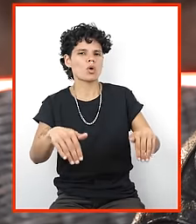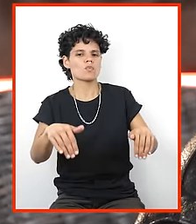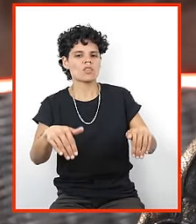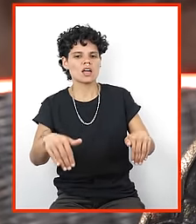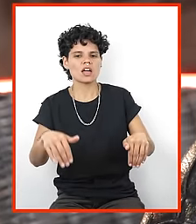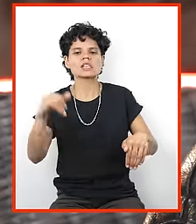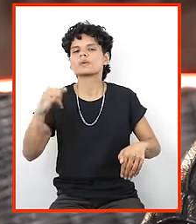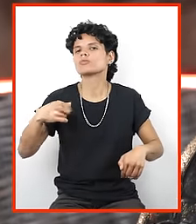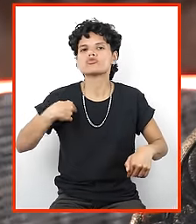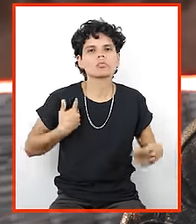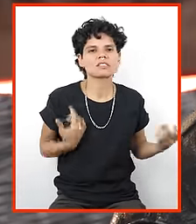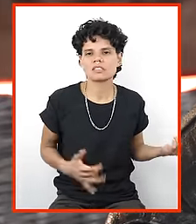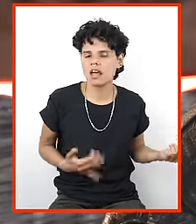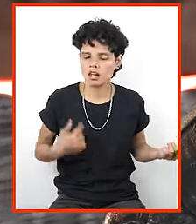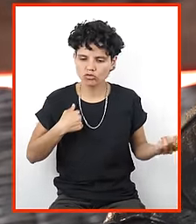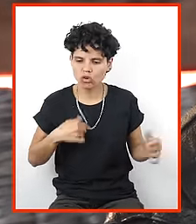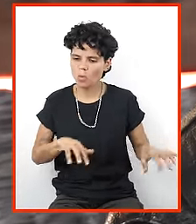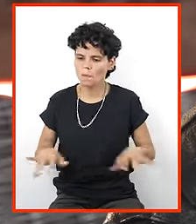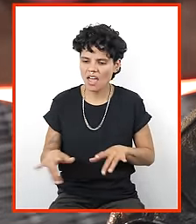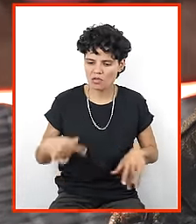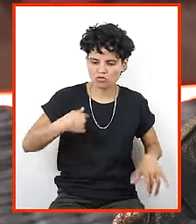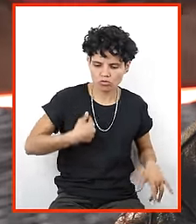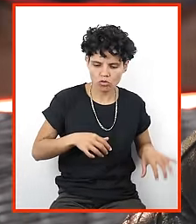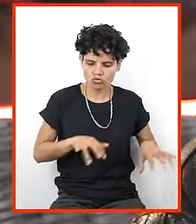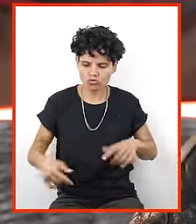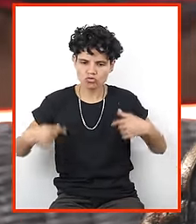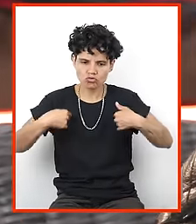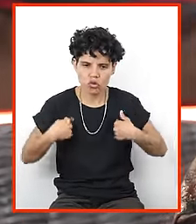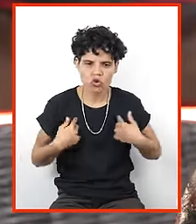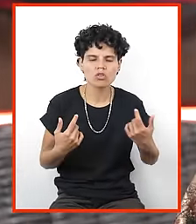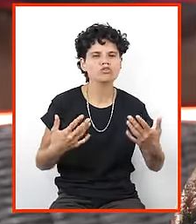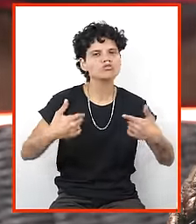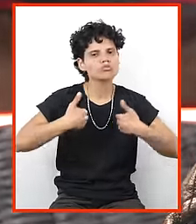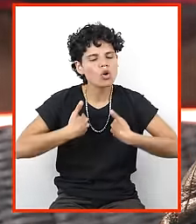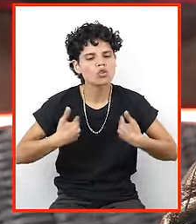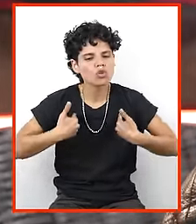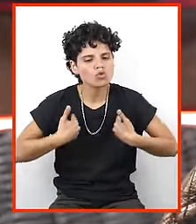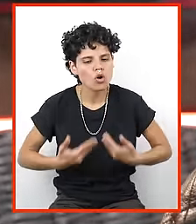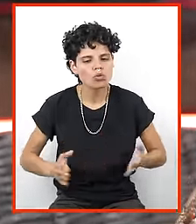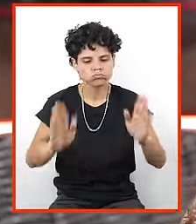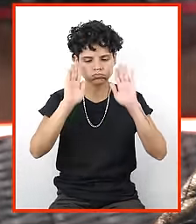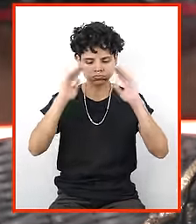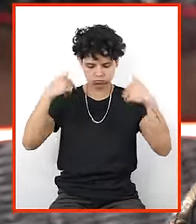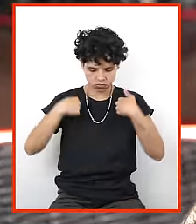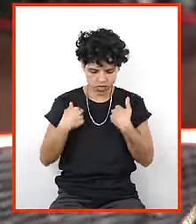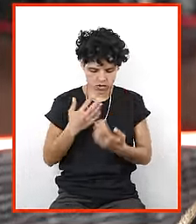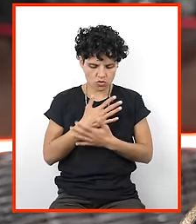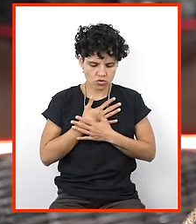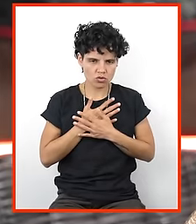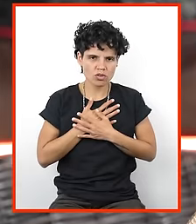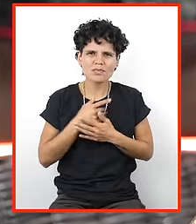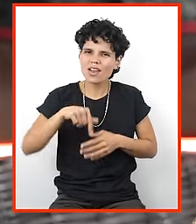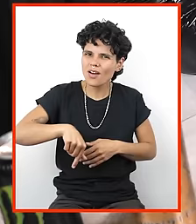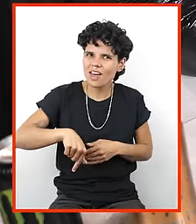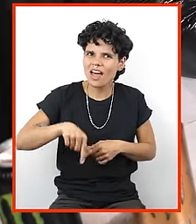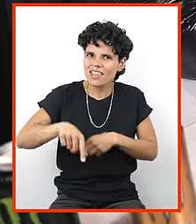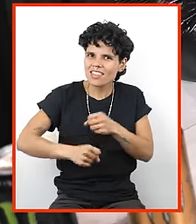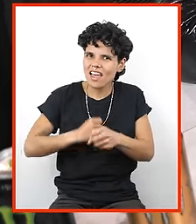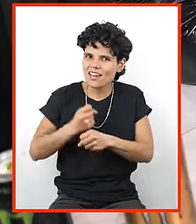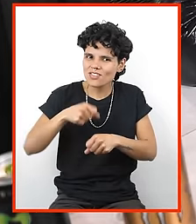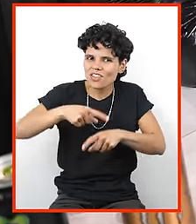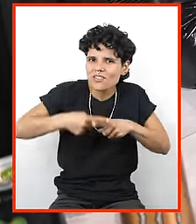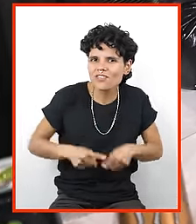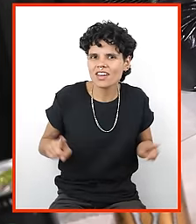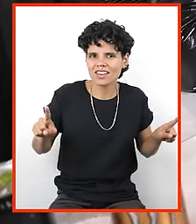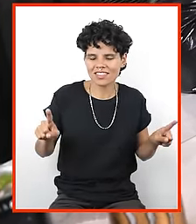había compuesto como yo y mi guitarra, yo el piano, yo en el live, como muy solitario el proceso creativo en general. Y este álbum